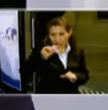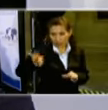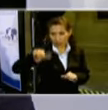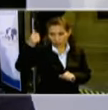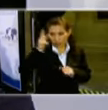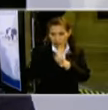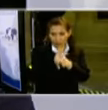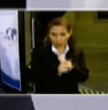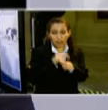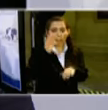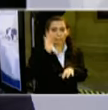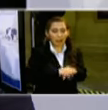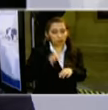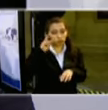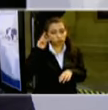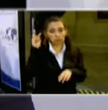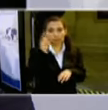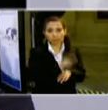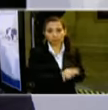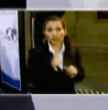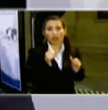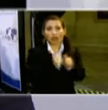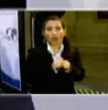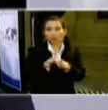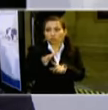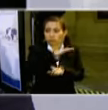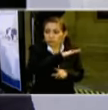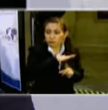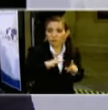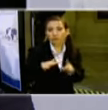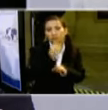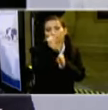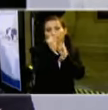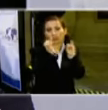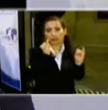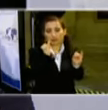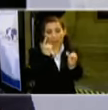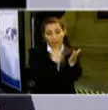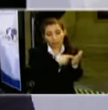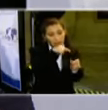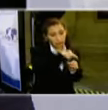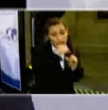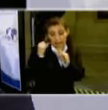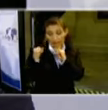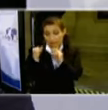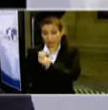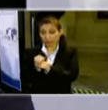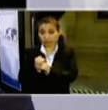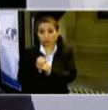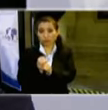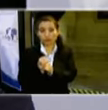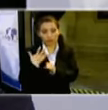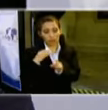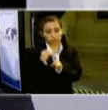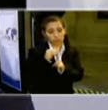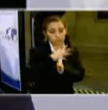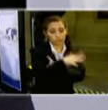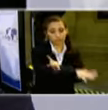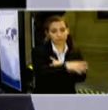vez más nos encontramos con condiciones internas e internacionales que inciden de